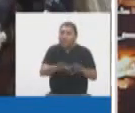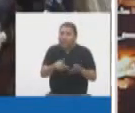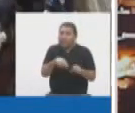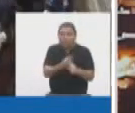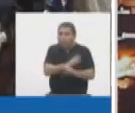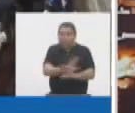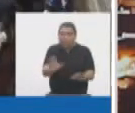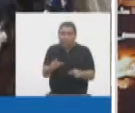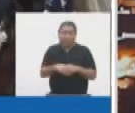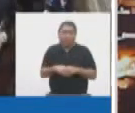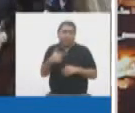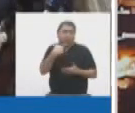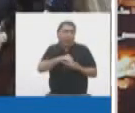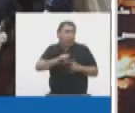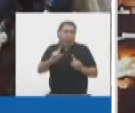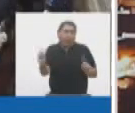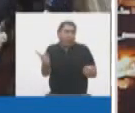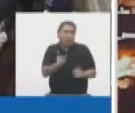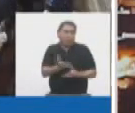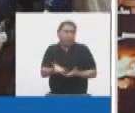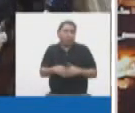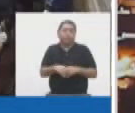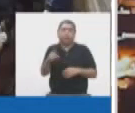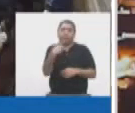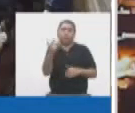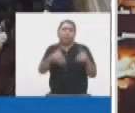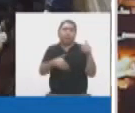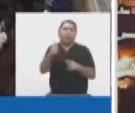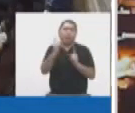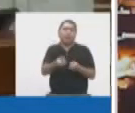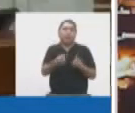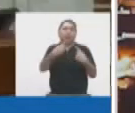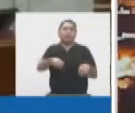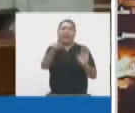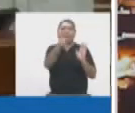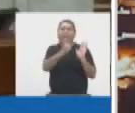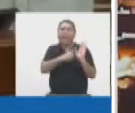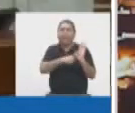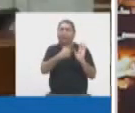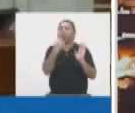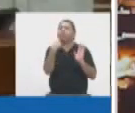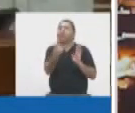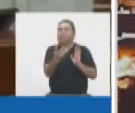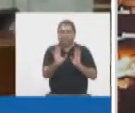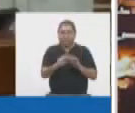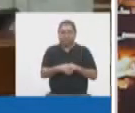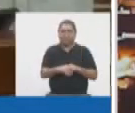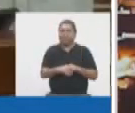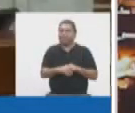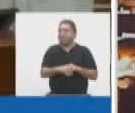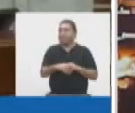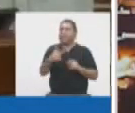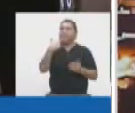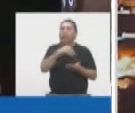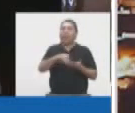el inca el enacom el incucai y el senasa entre otras instituciones fueron eliminadas de la lista de intervenciones luego de estos